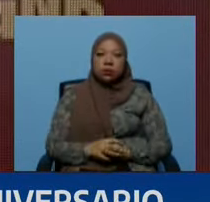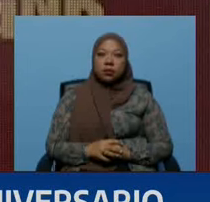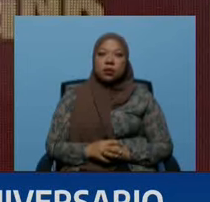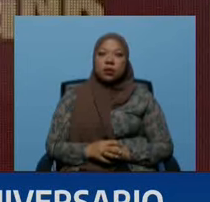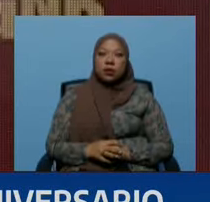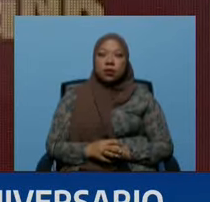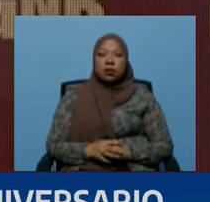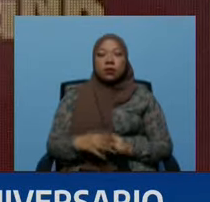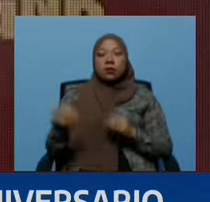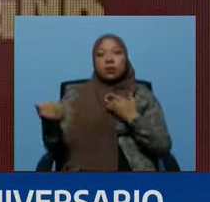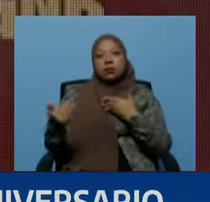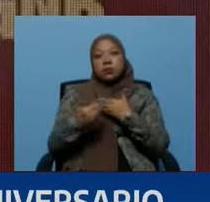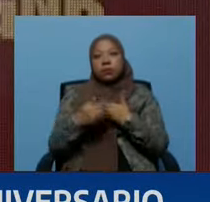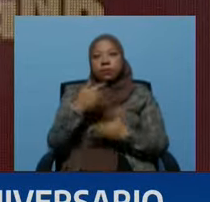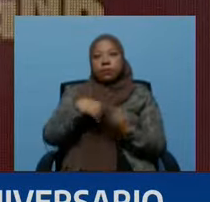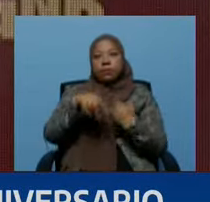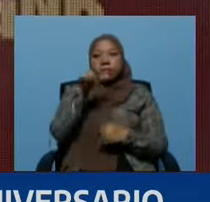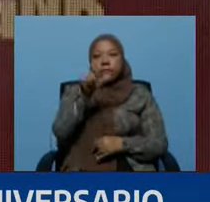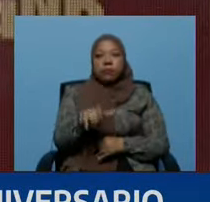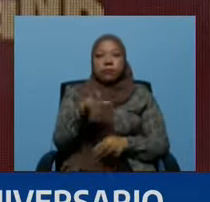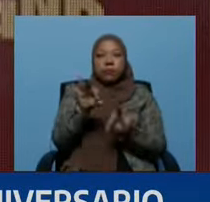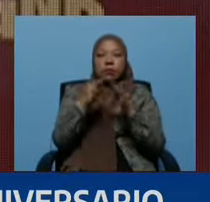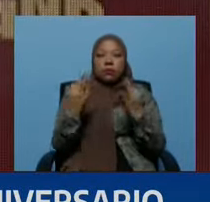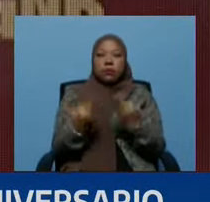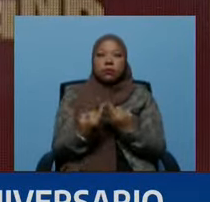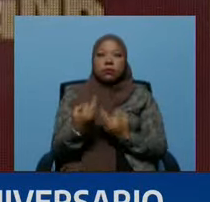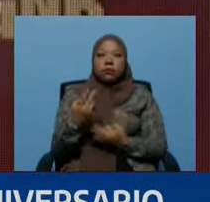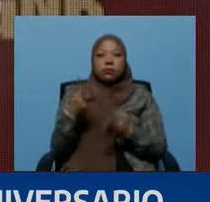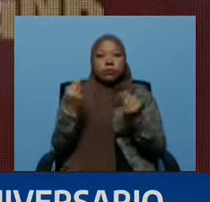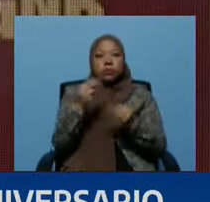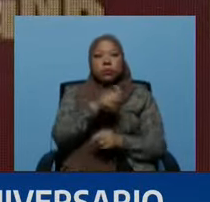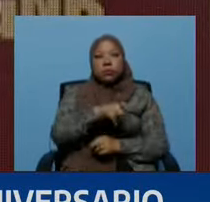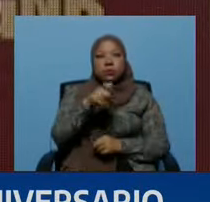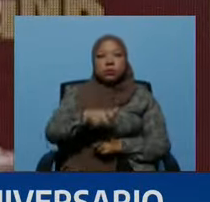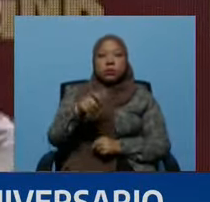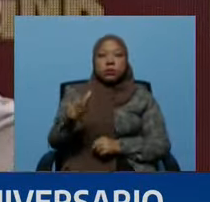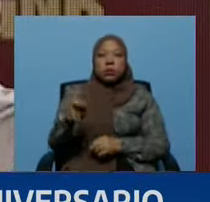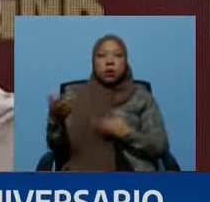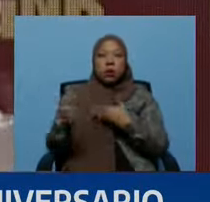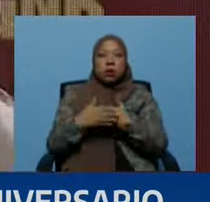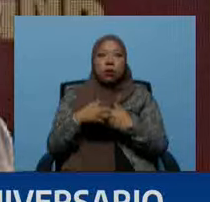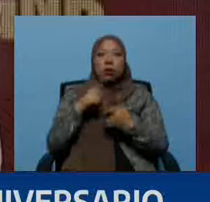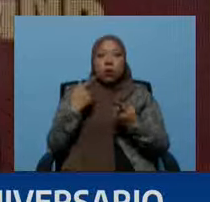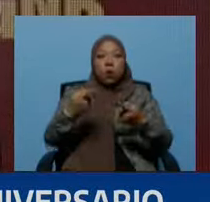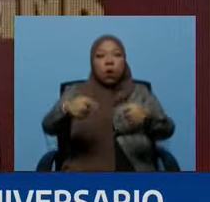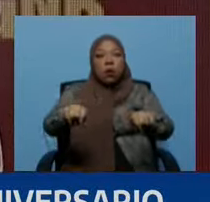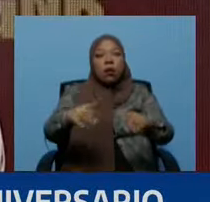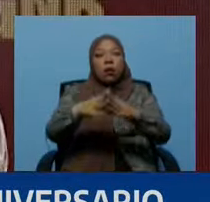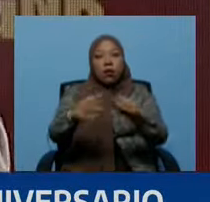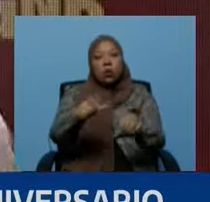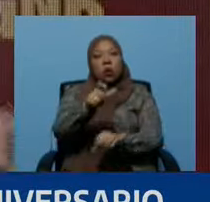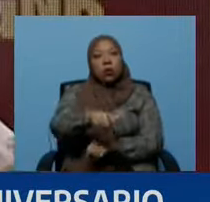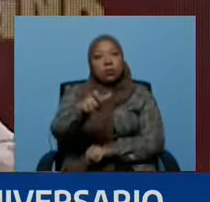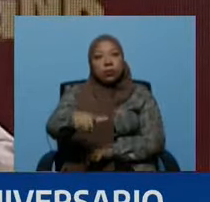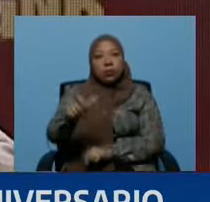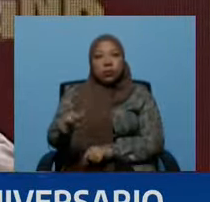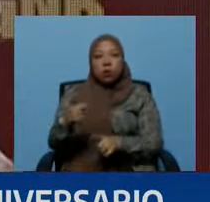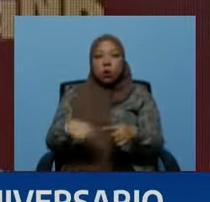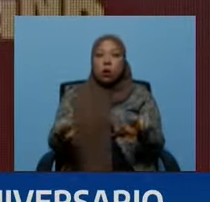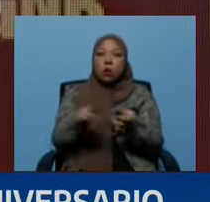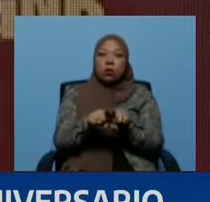fueron baleados muchos de ellos. Me encontré una sola respuesta de todo,